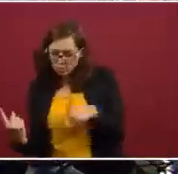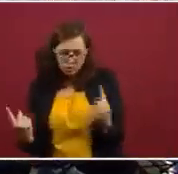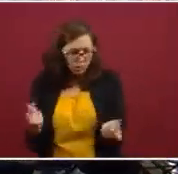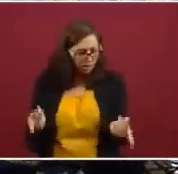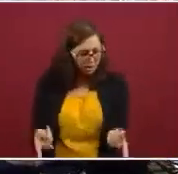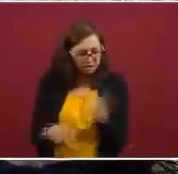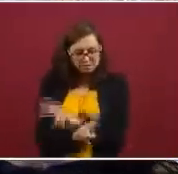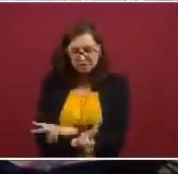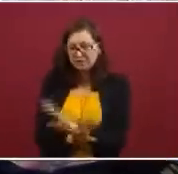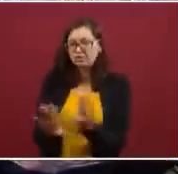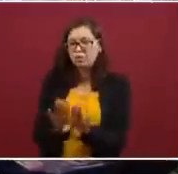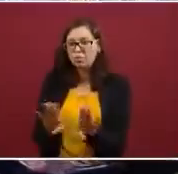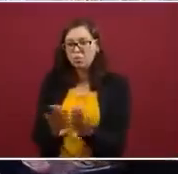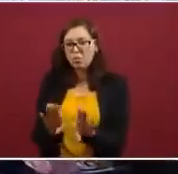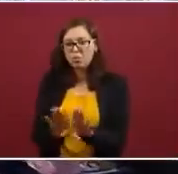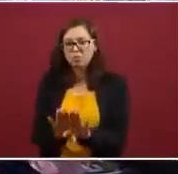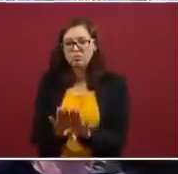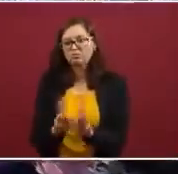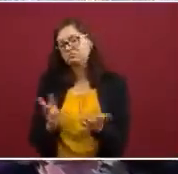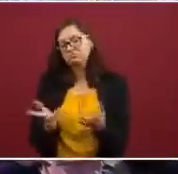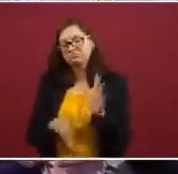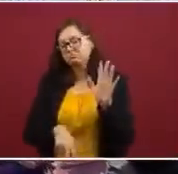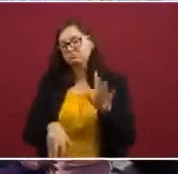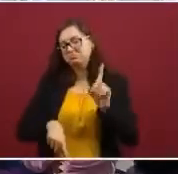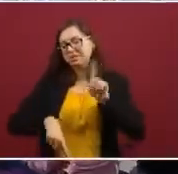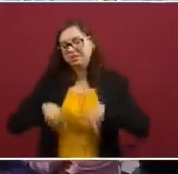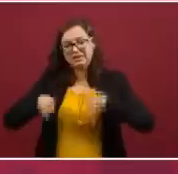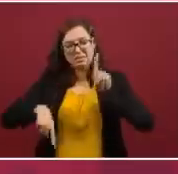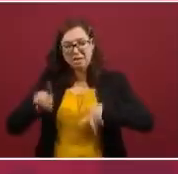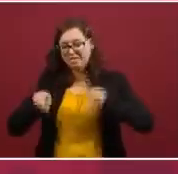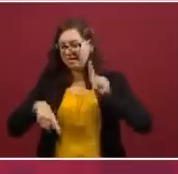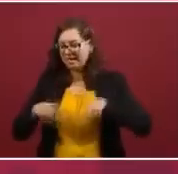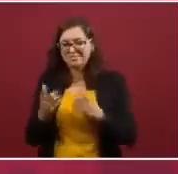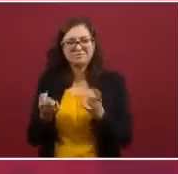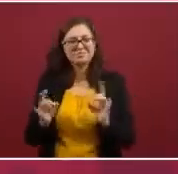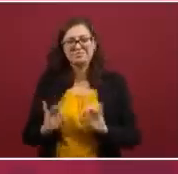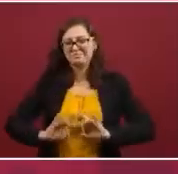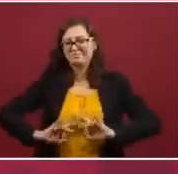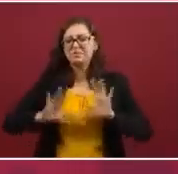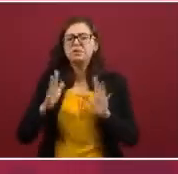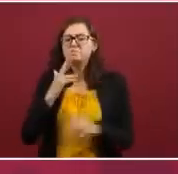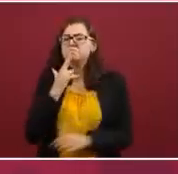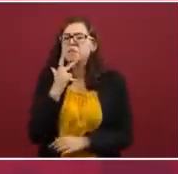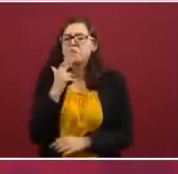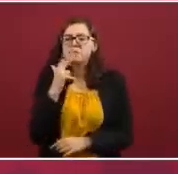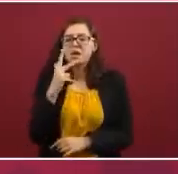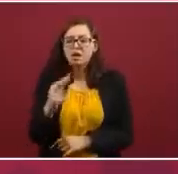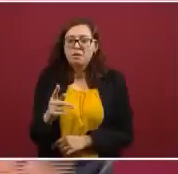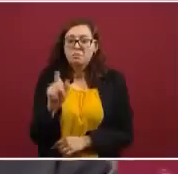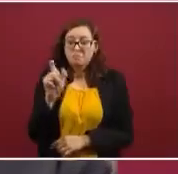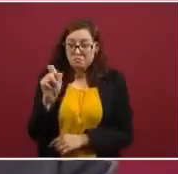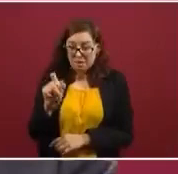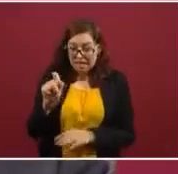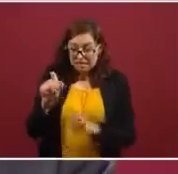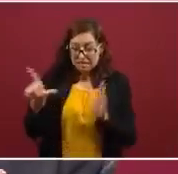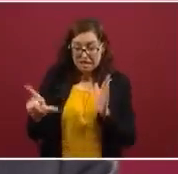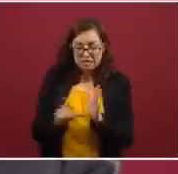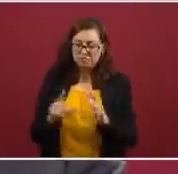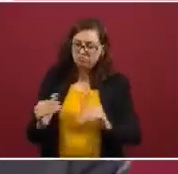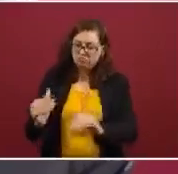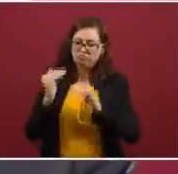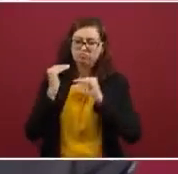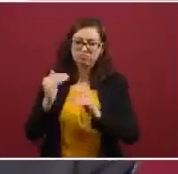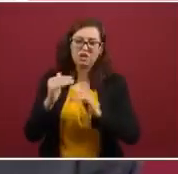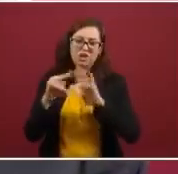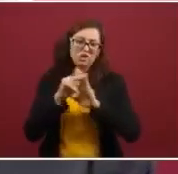revisamos el software. Entonces, sí estamos realizándolo a la mejor manera, pero 20 litros es la medida que